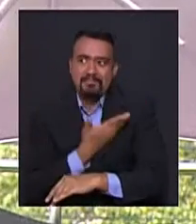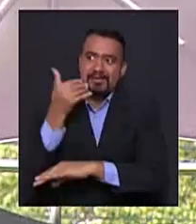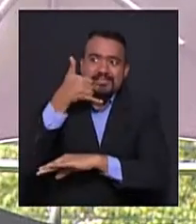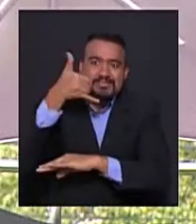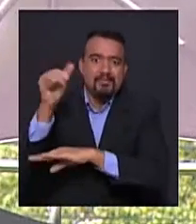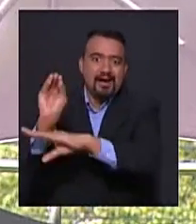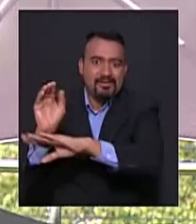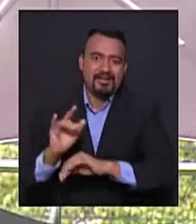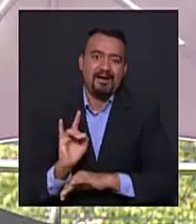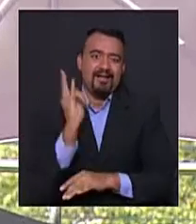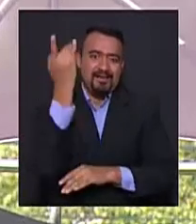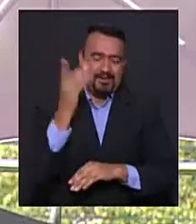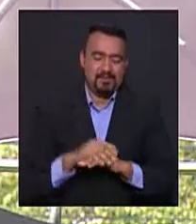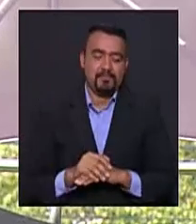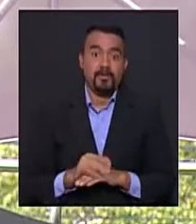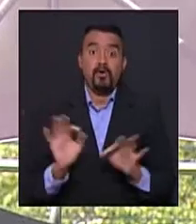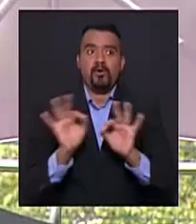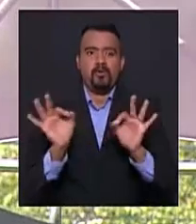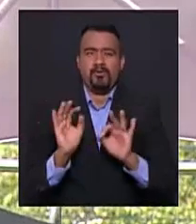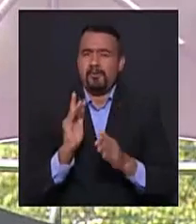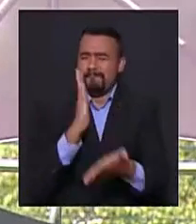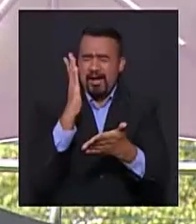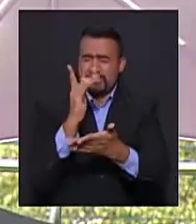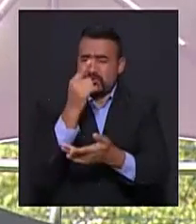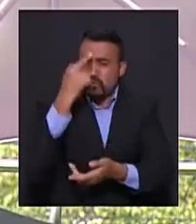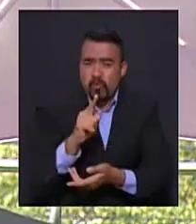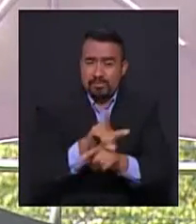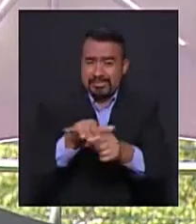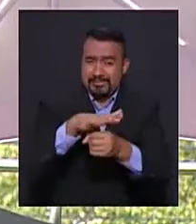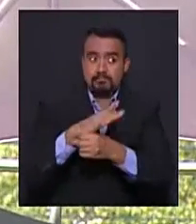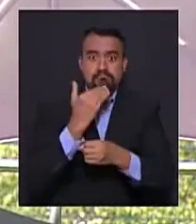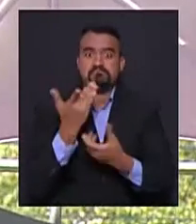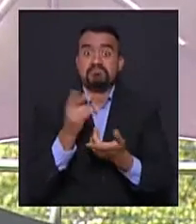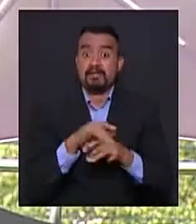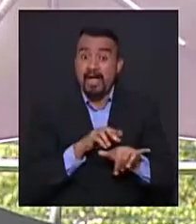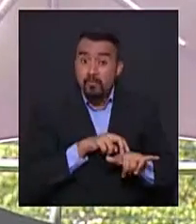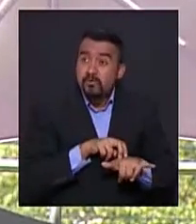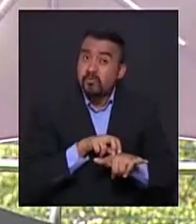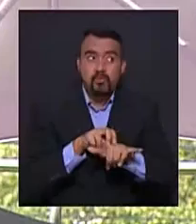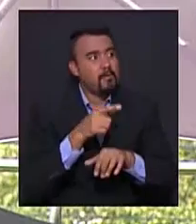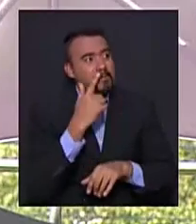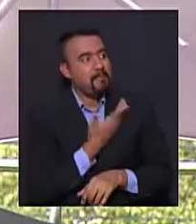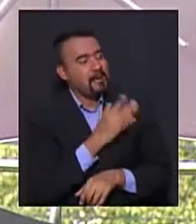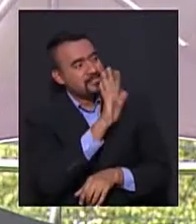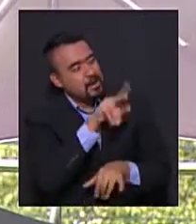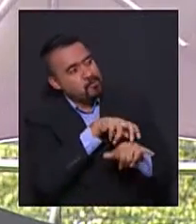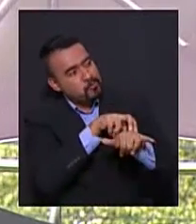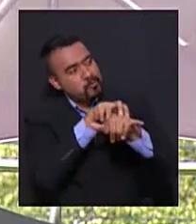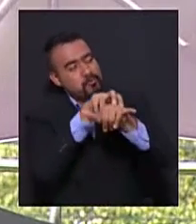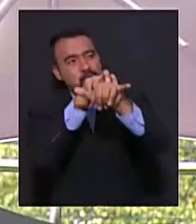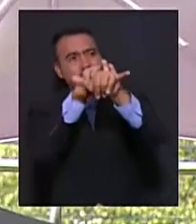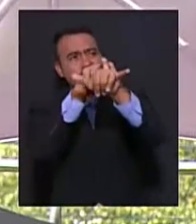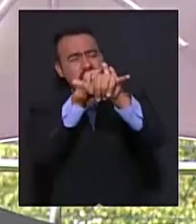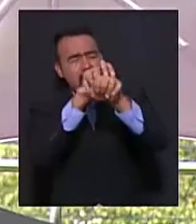público a dar señales de vida. Compartimos, quizá, despedidas en aeropuertos, despedidas a tantos